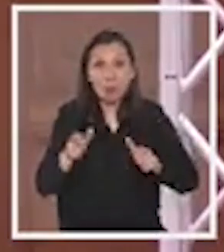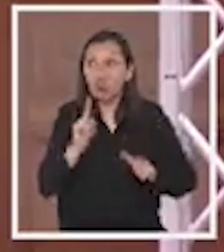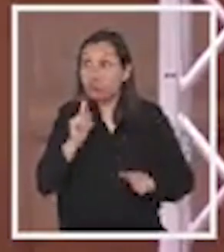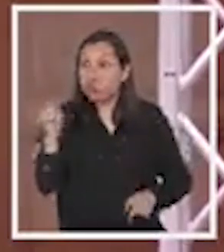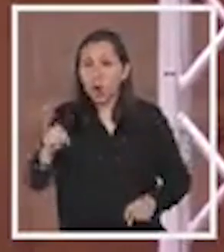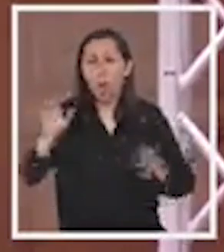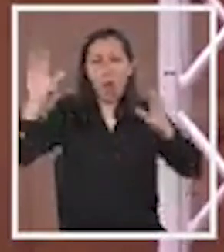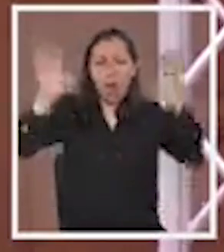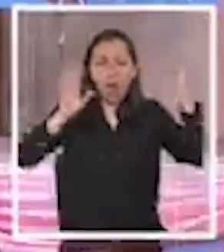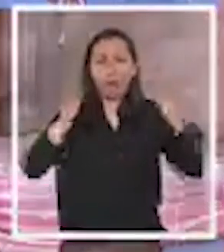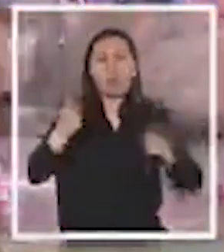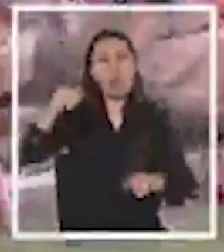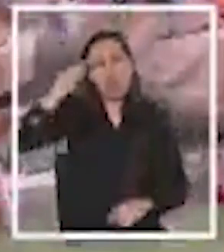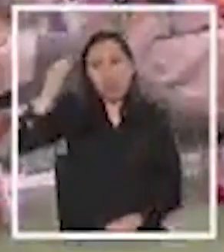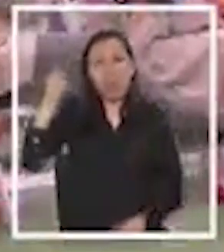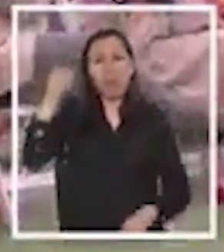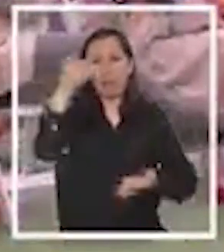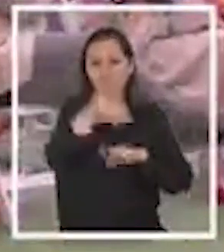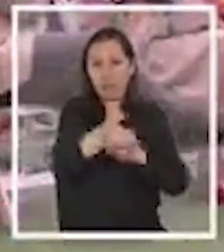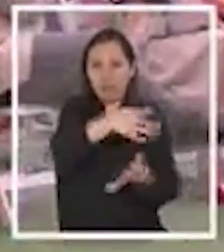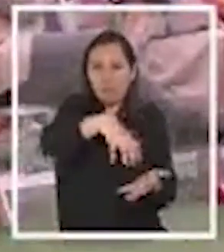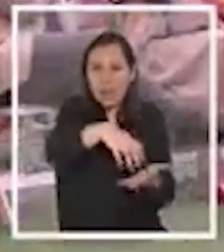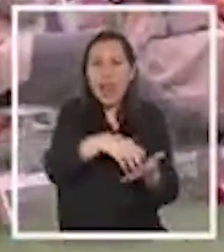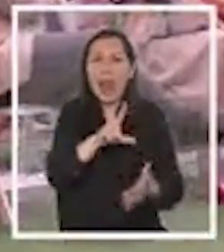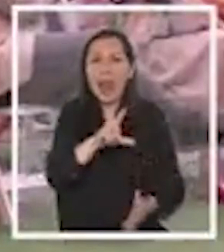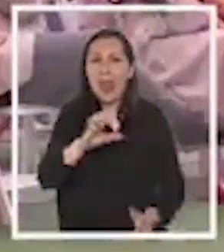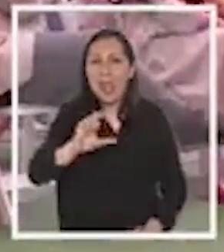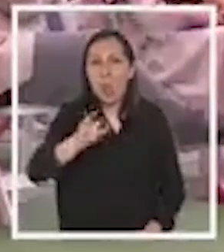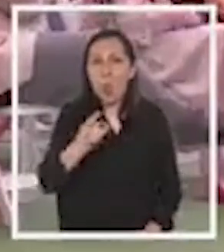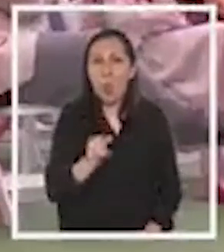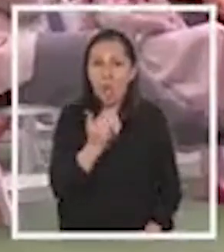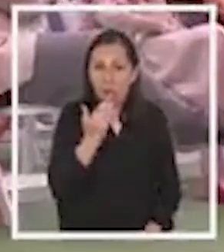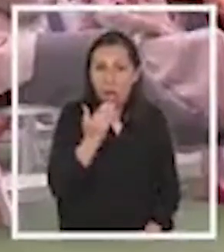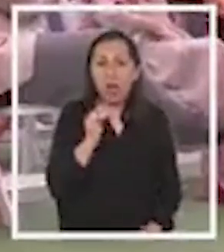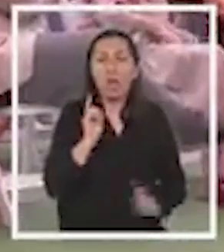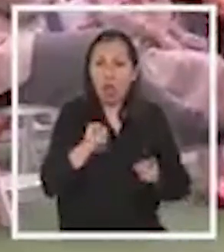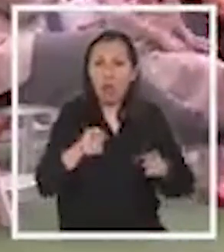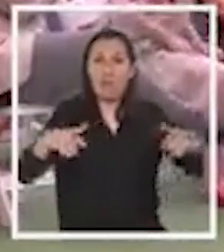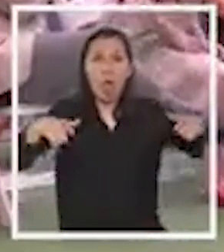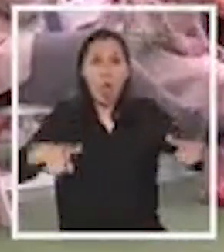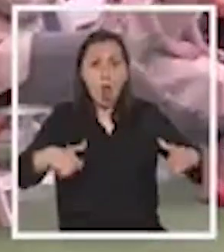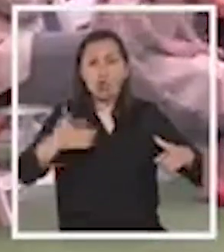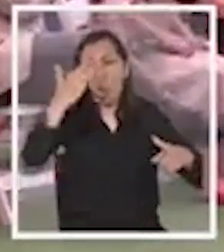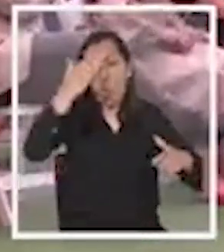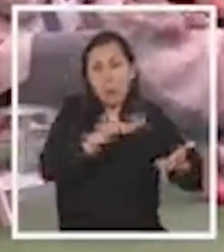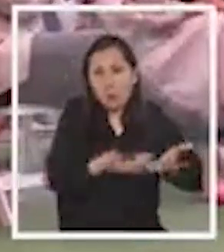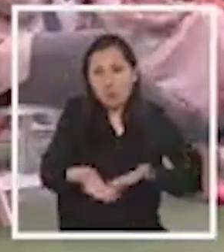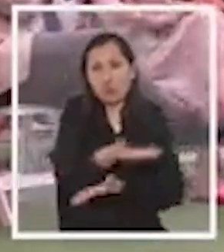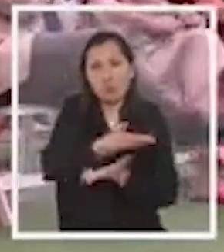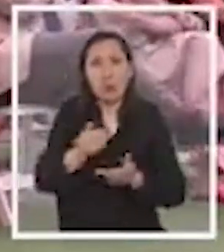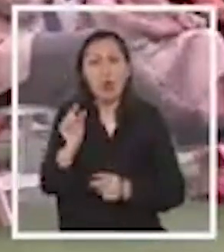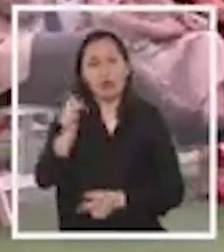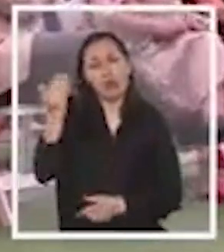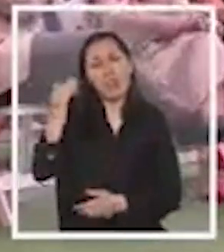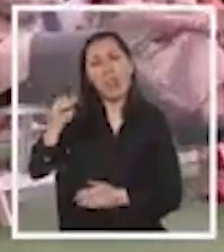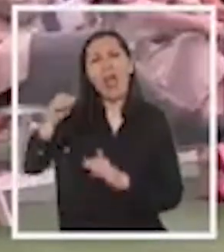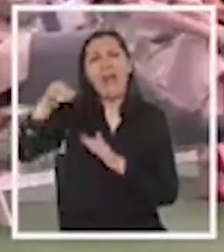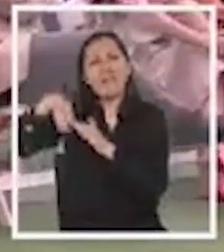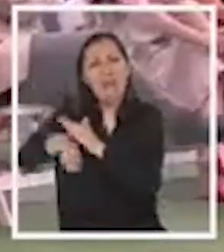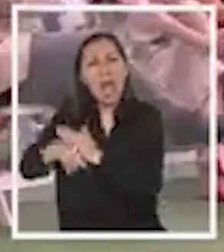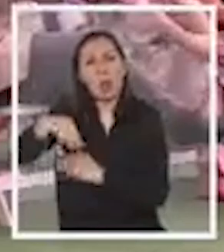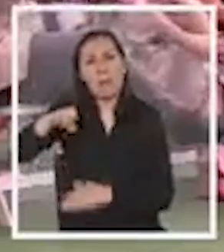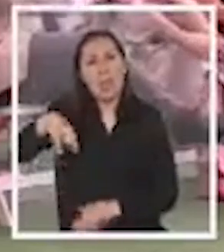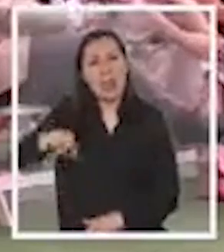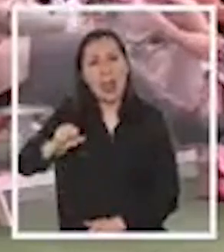Legua, estuvimos el otro día hace poquito en La Legua, siguen funcionando ollas comunes populares. El otro día estuvimos en Bajos de Mena, y en Bajos de